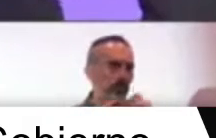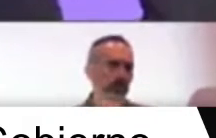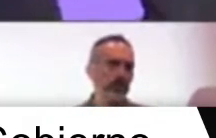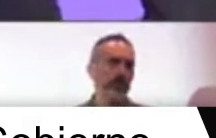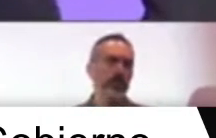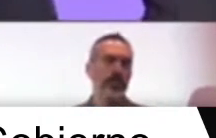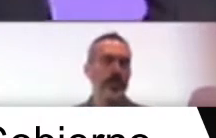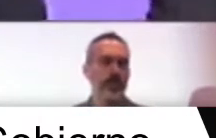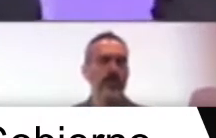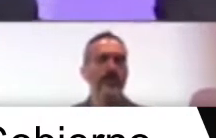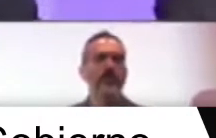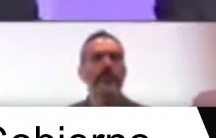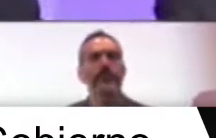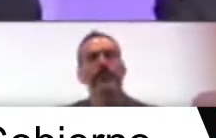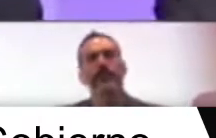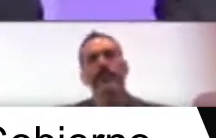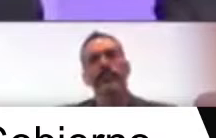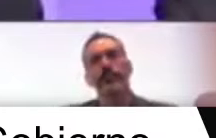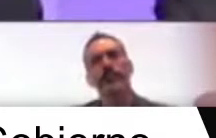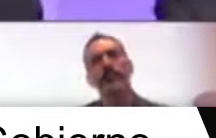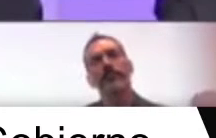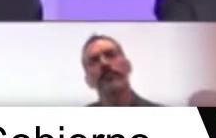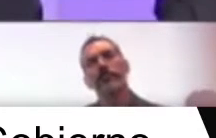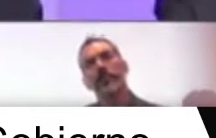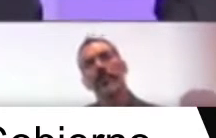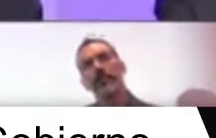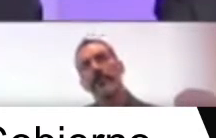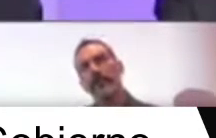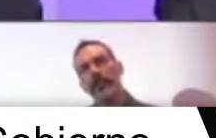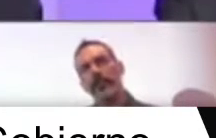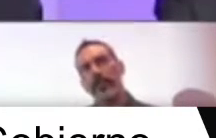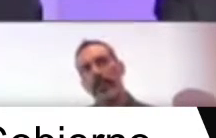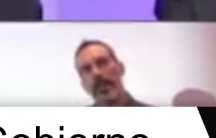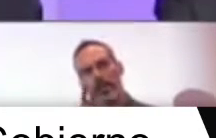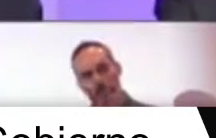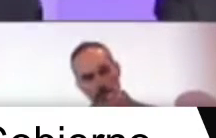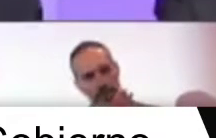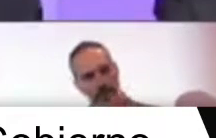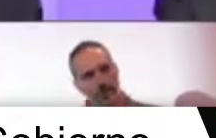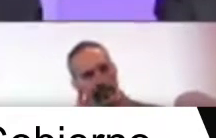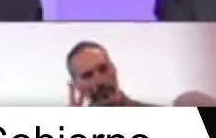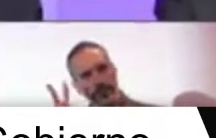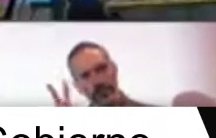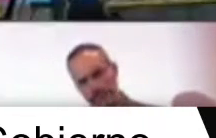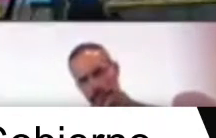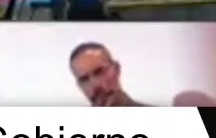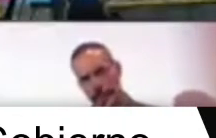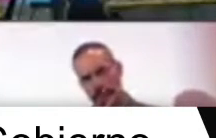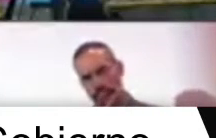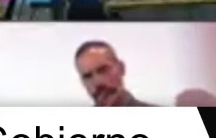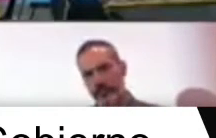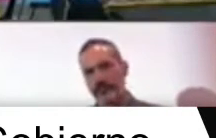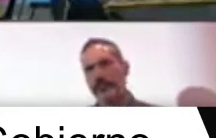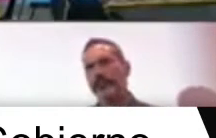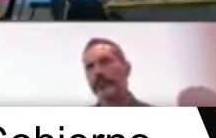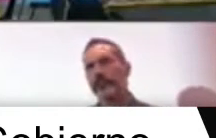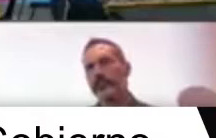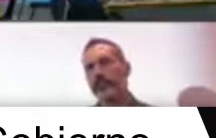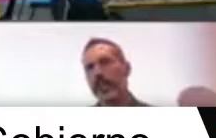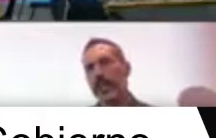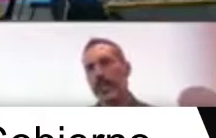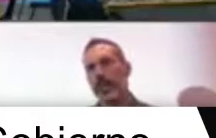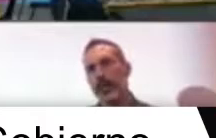internacional. Les invito también a que vean las siguientes imágenes. Observen cómo quedó la